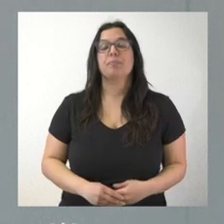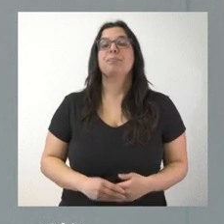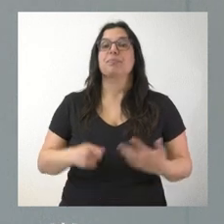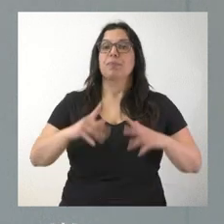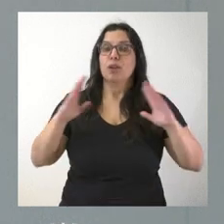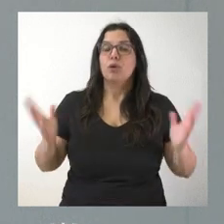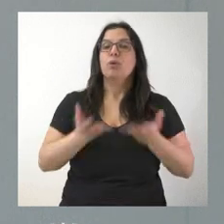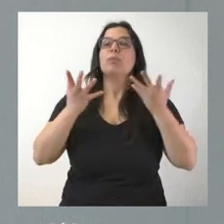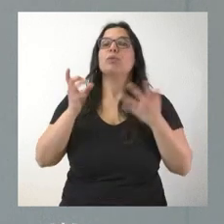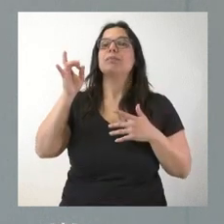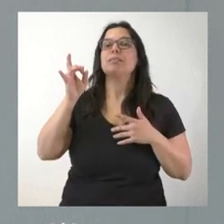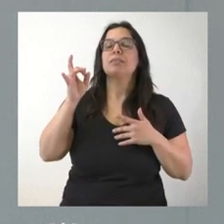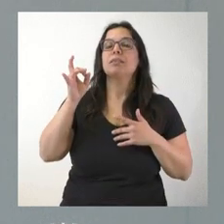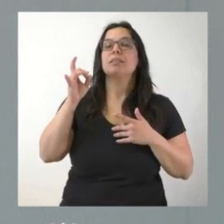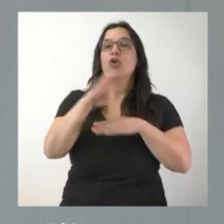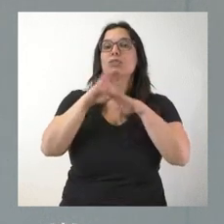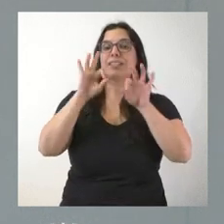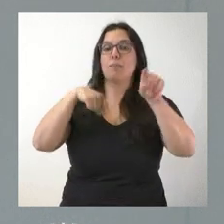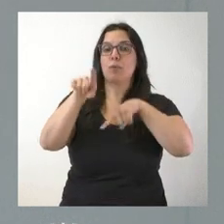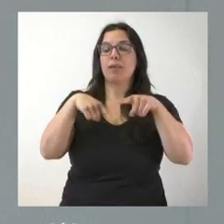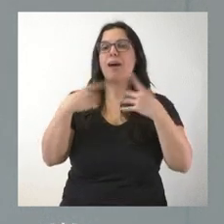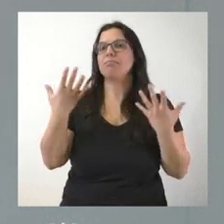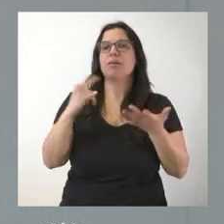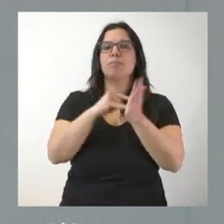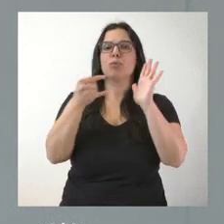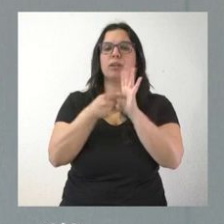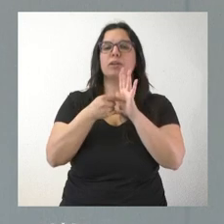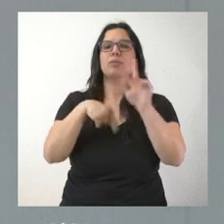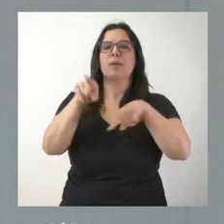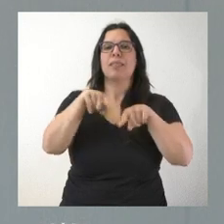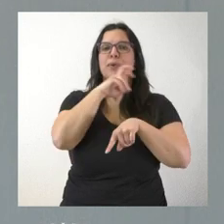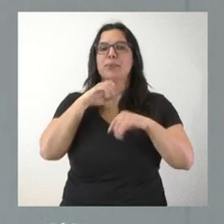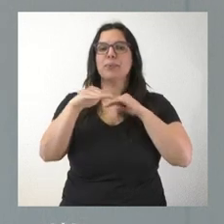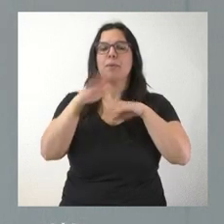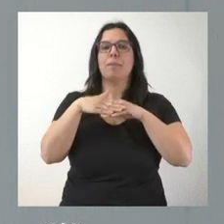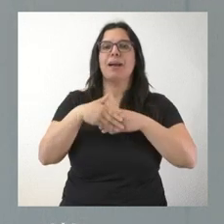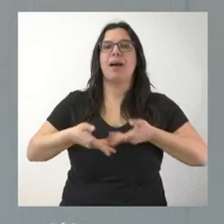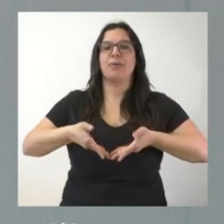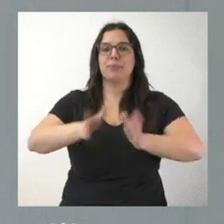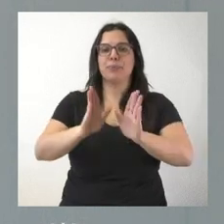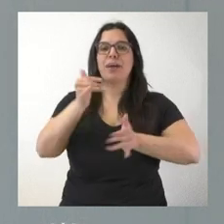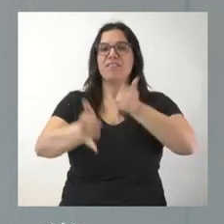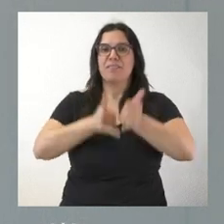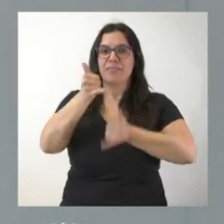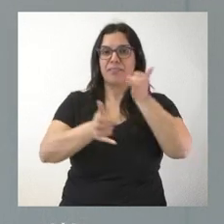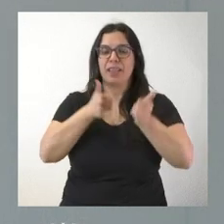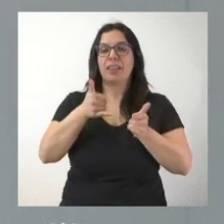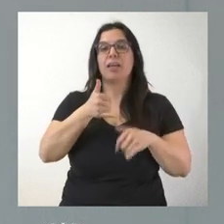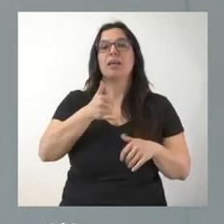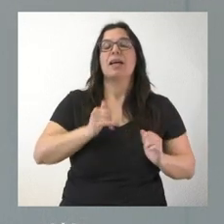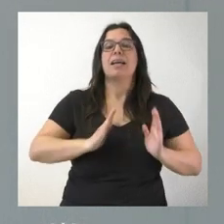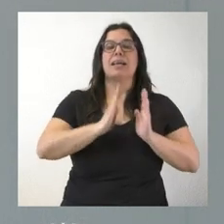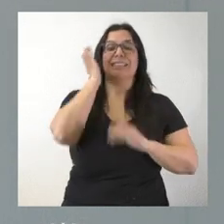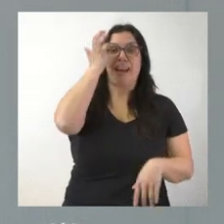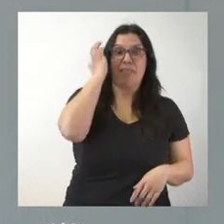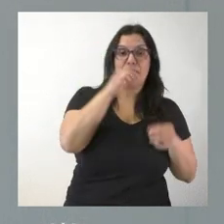la consejería de movilidad se trata de un proyecto de movilidad sostenible para la construcción de un nuevo carril bici entre los términos municipales de San Andrés de